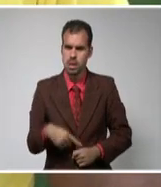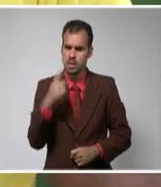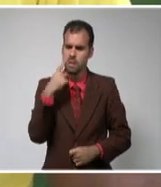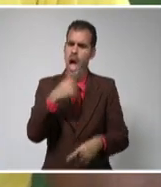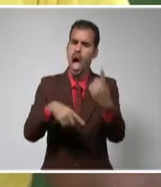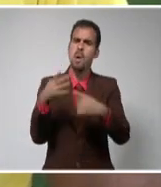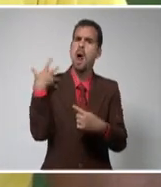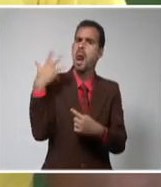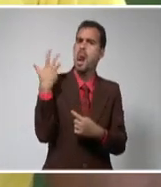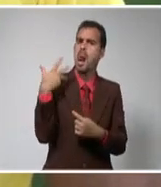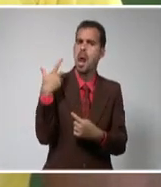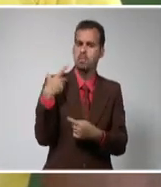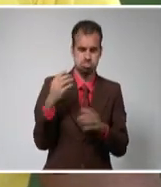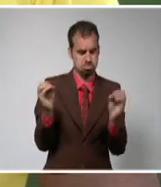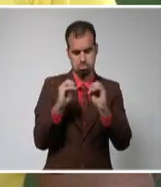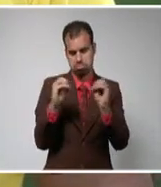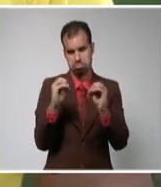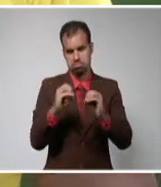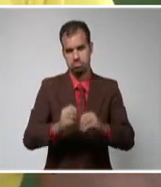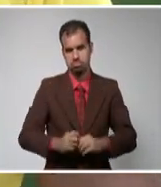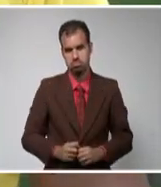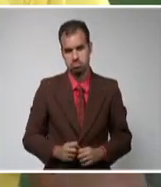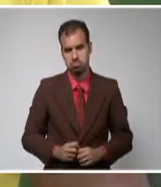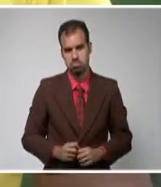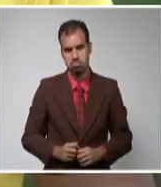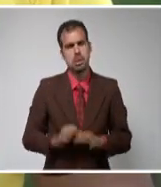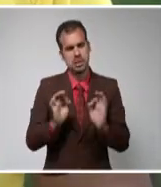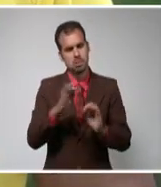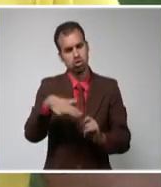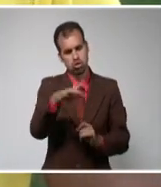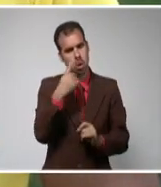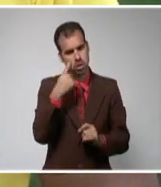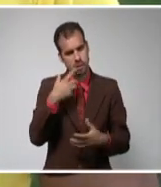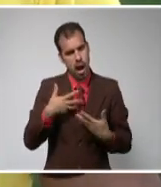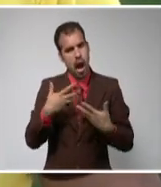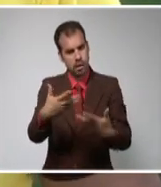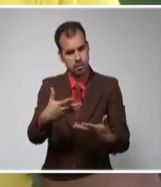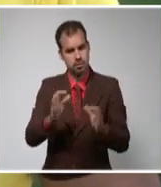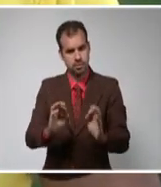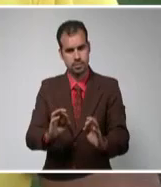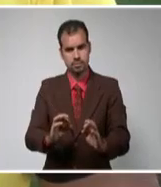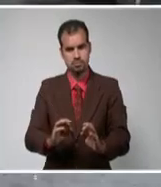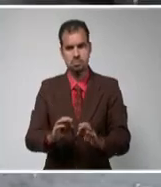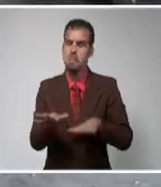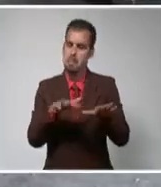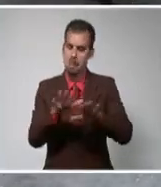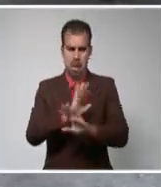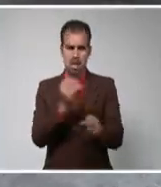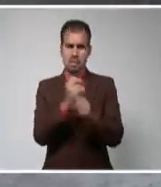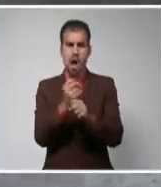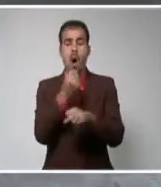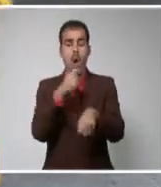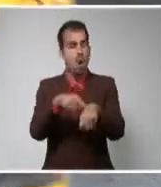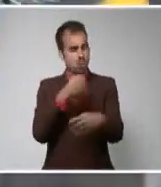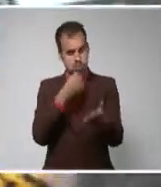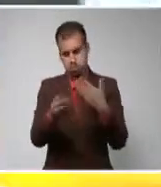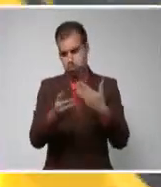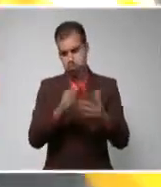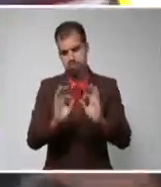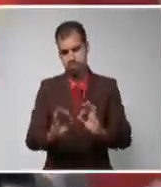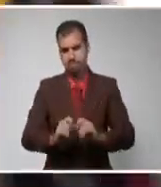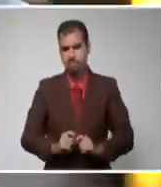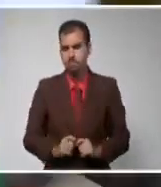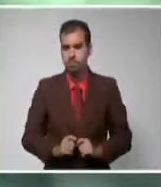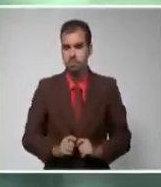ningún chofer y muy al contrario, siempre a tono con la situación y listos para trabajar en cualquier momento. Tanto en el traslado